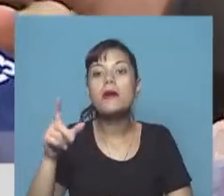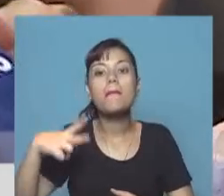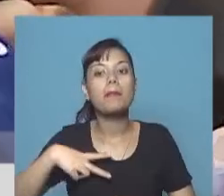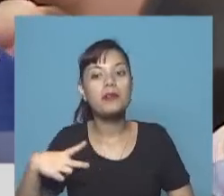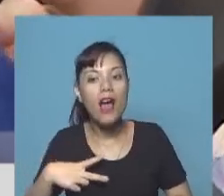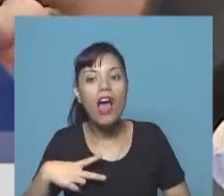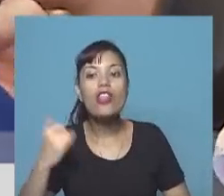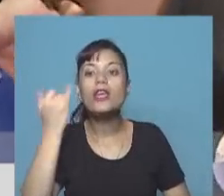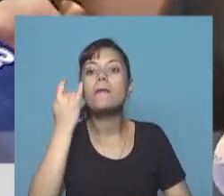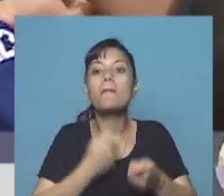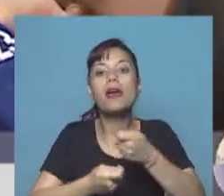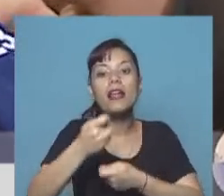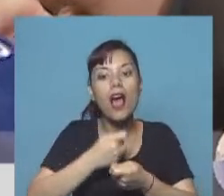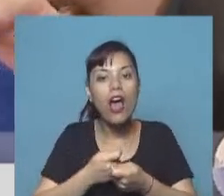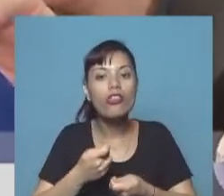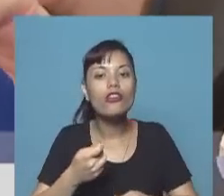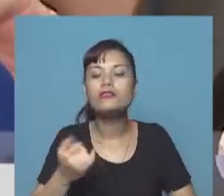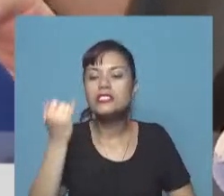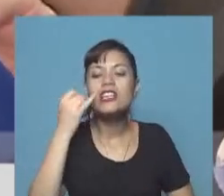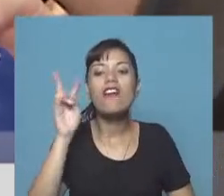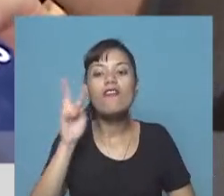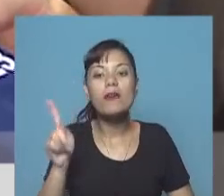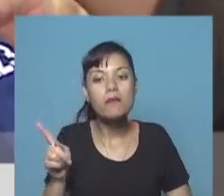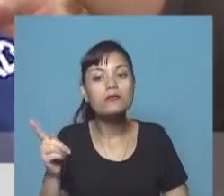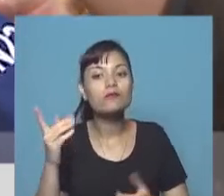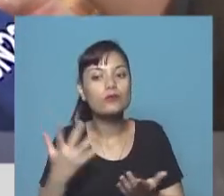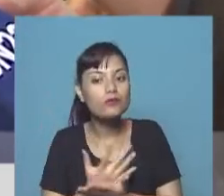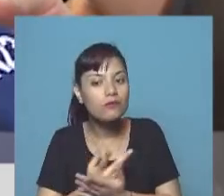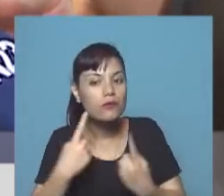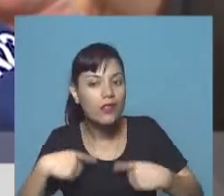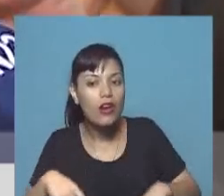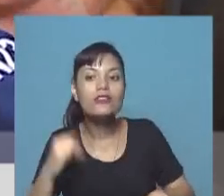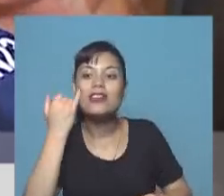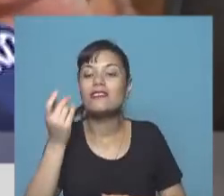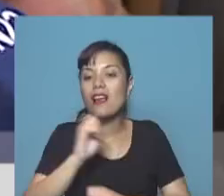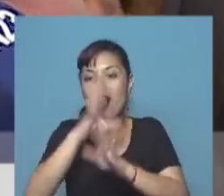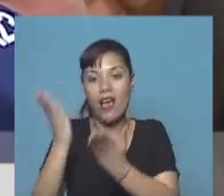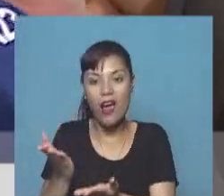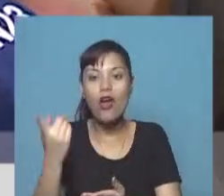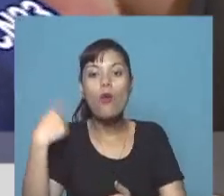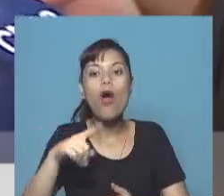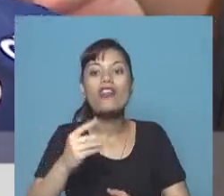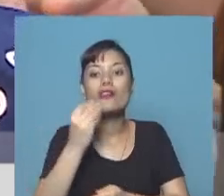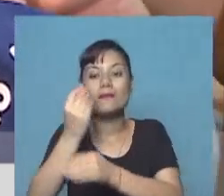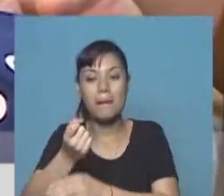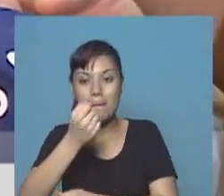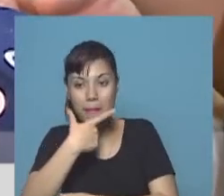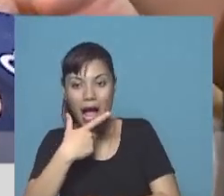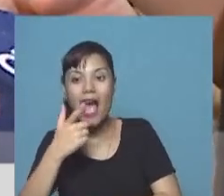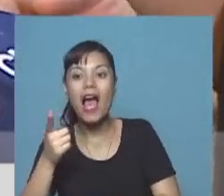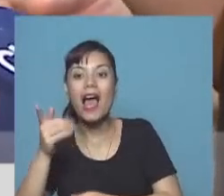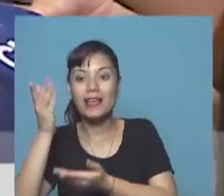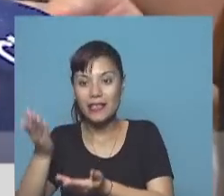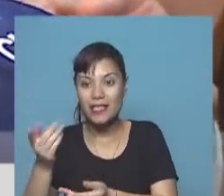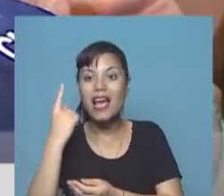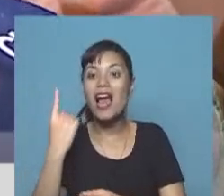privados y el mercado? Ya hemos visto las consecuencias de eso. Y es evidente que cuando el candidato Macri se ha